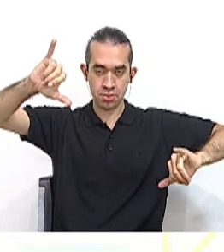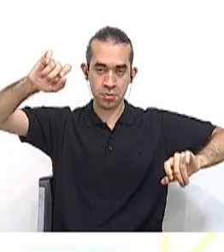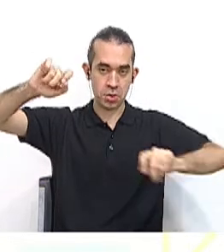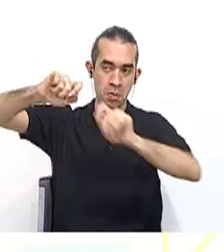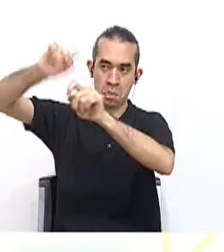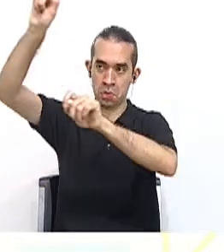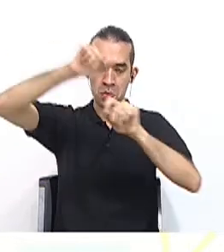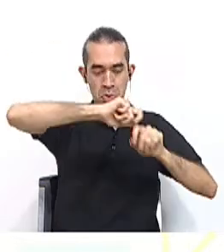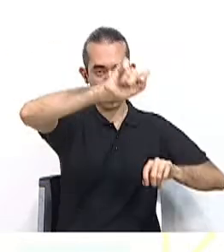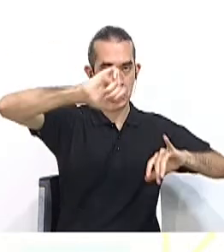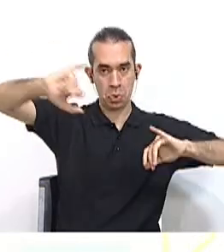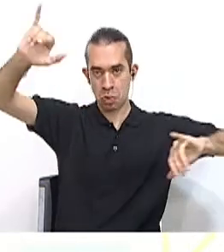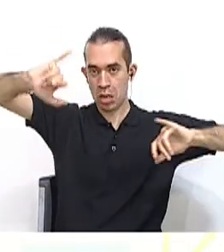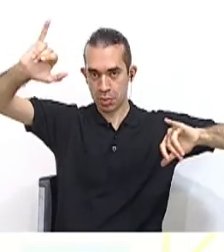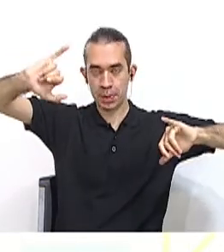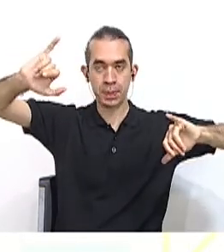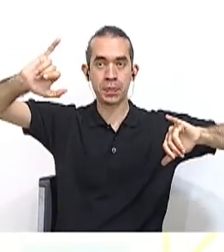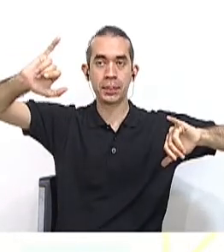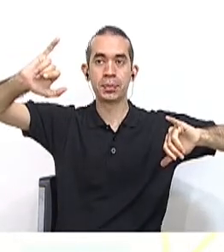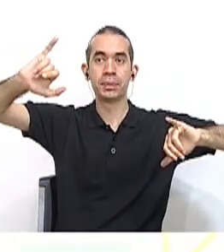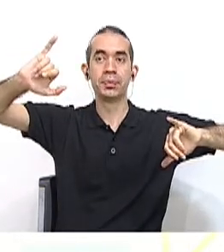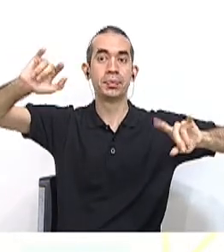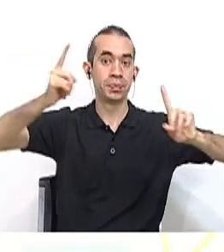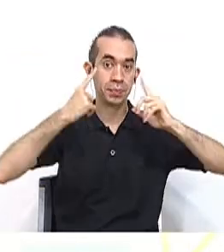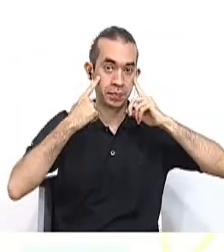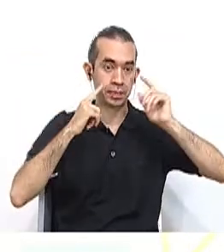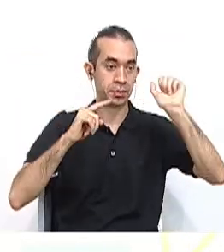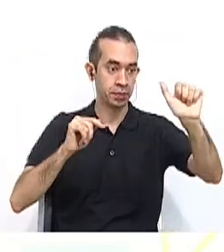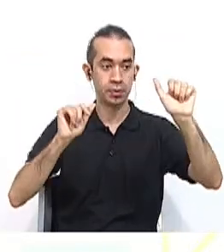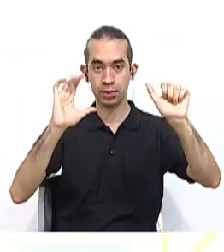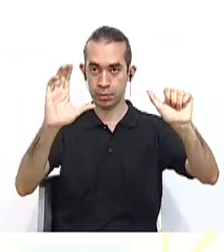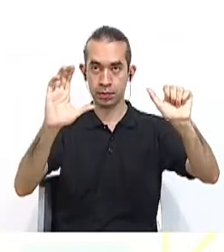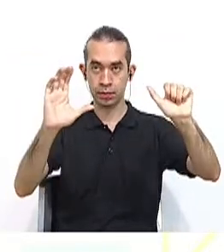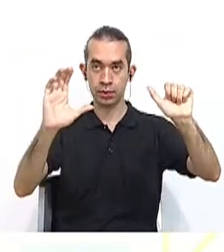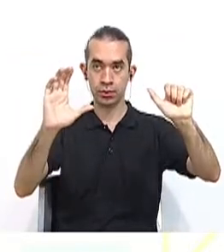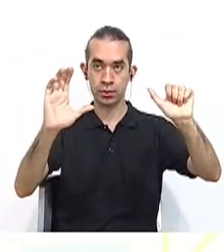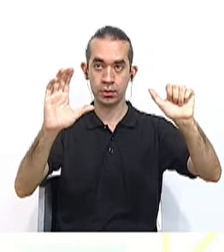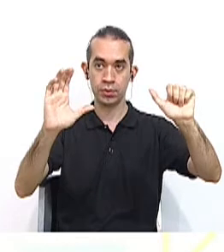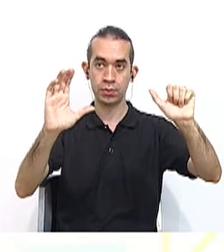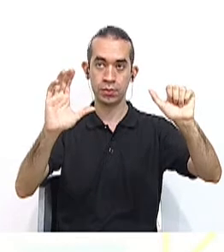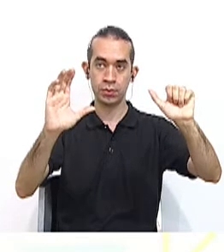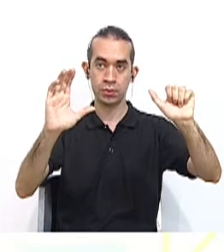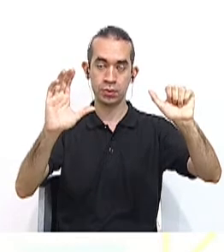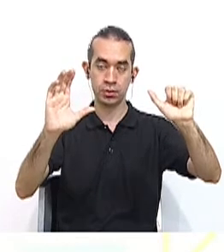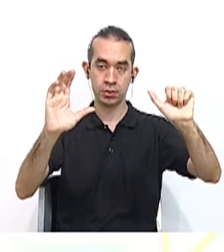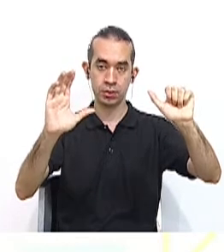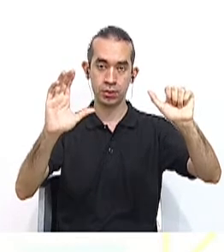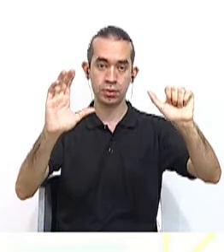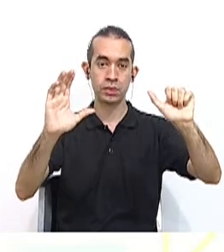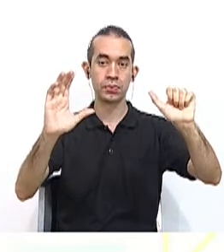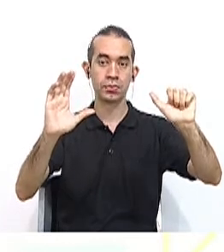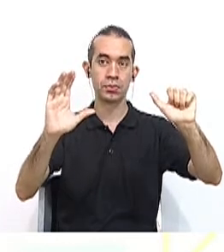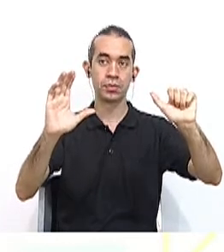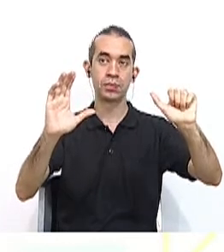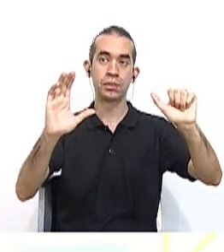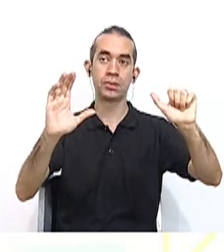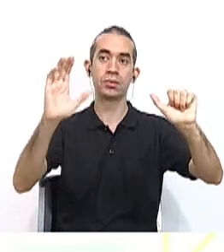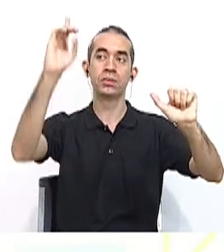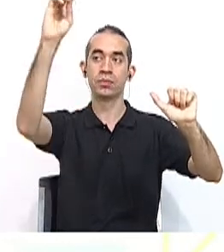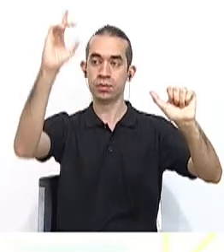medida. Y el segmento AC es perpendicular al segmento